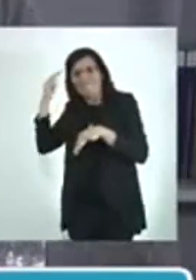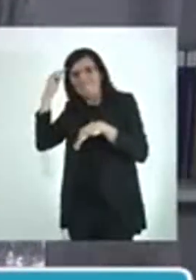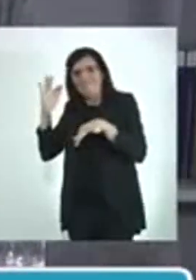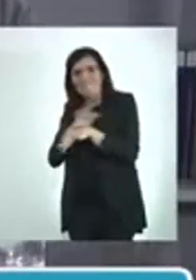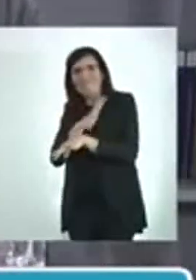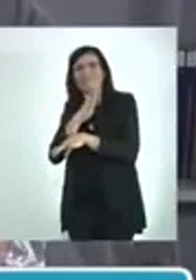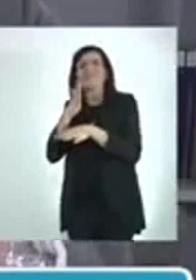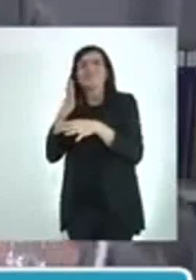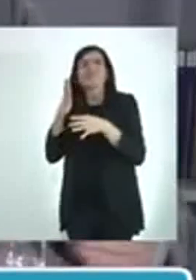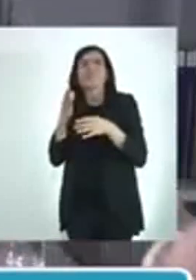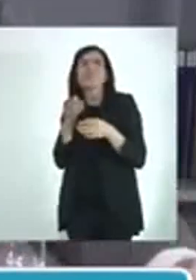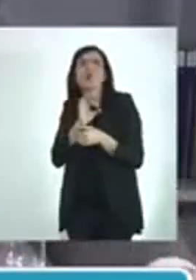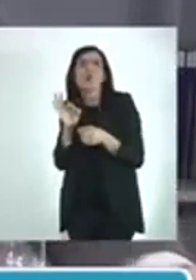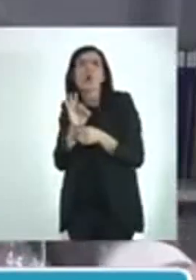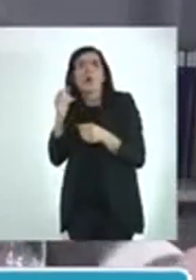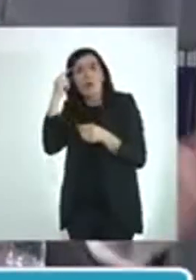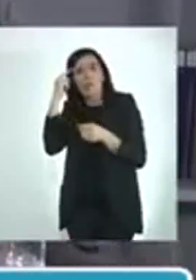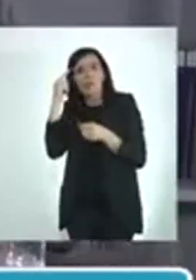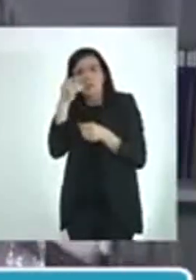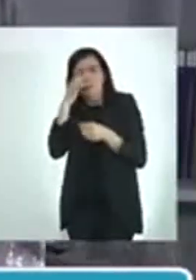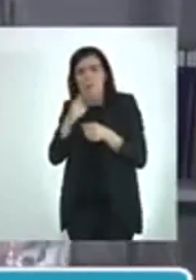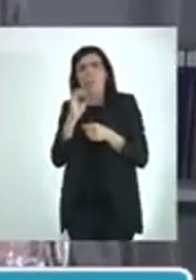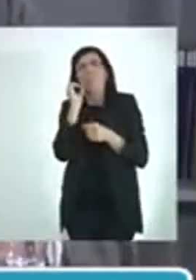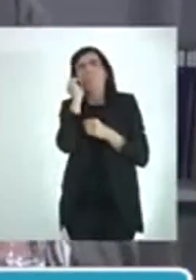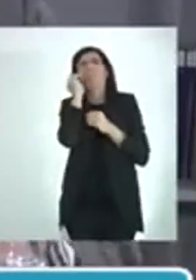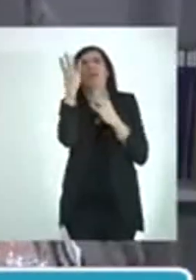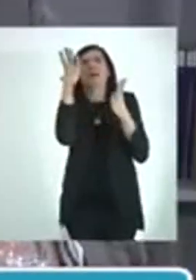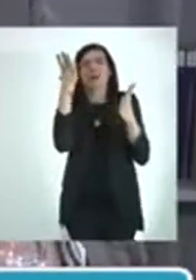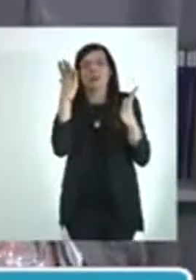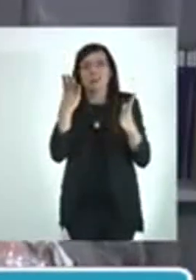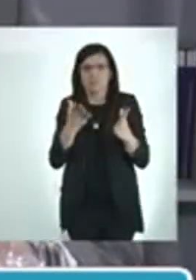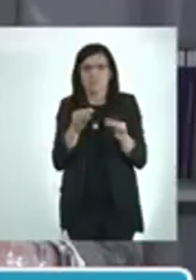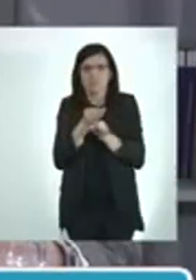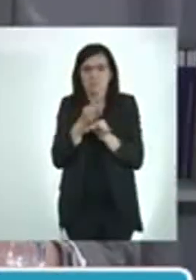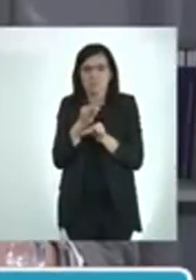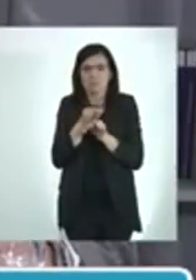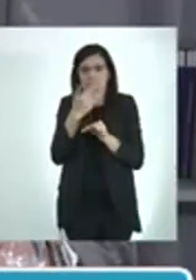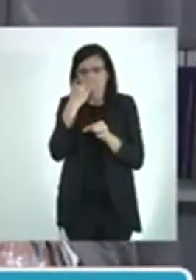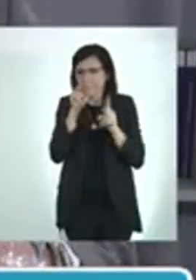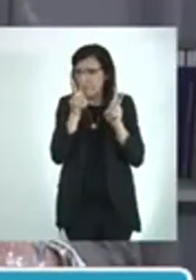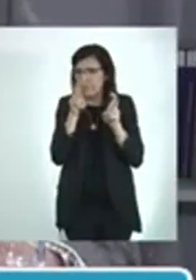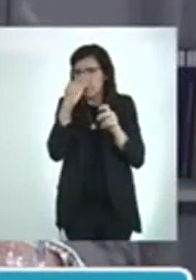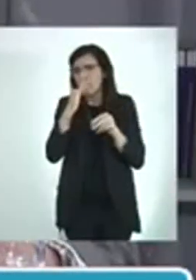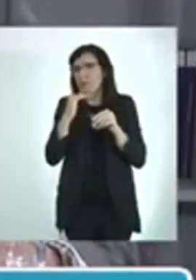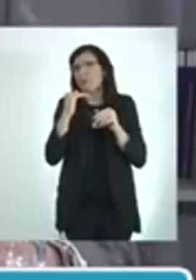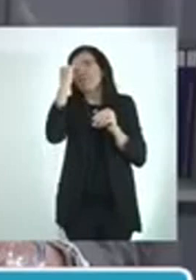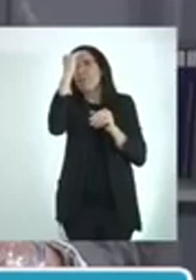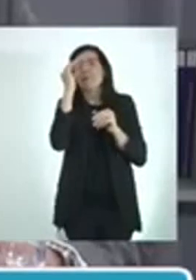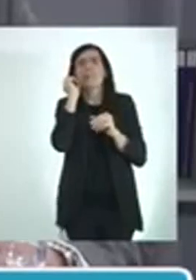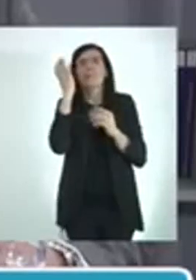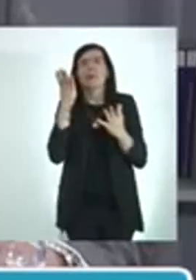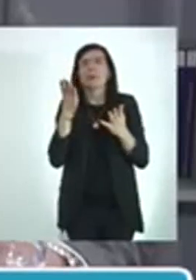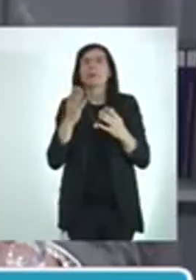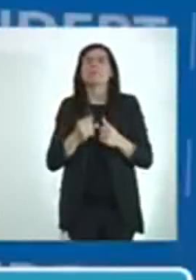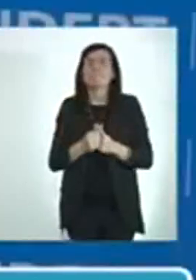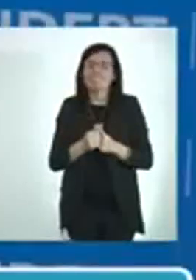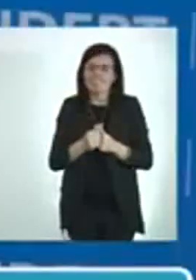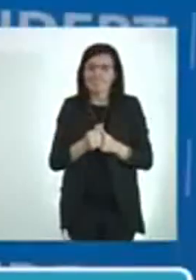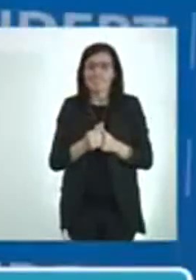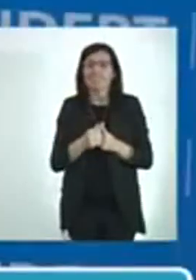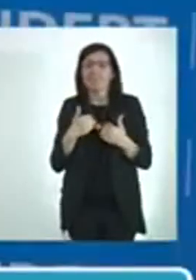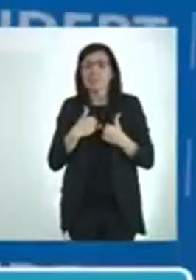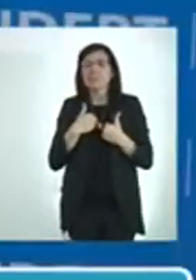y las malas intenciones que hay también detrás de todo prejuicio mal hecho, ¿no? A mí me